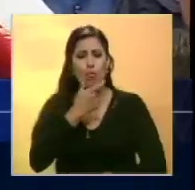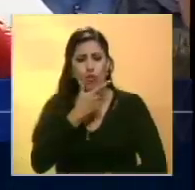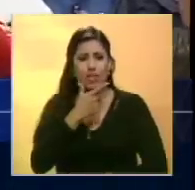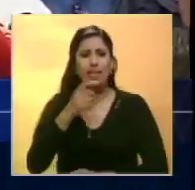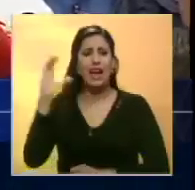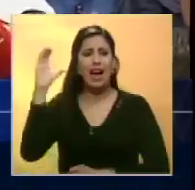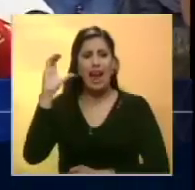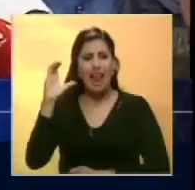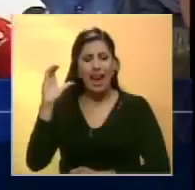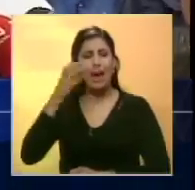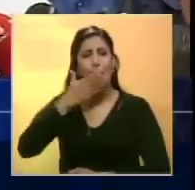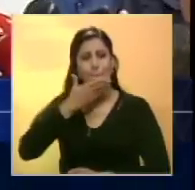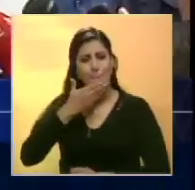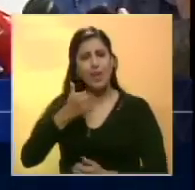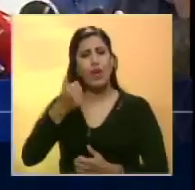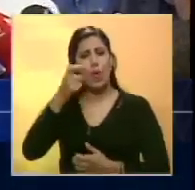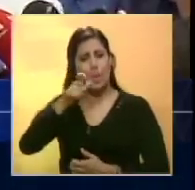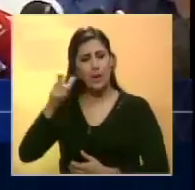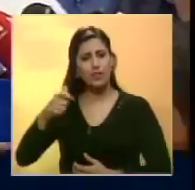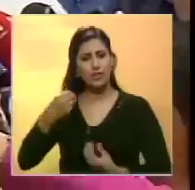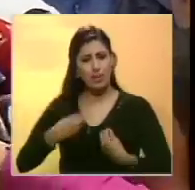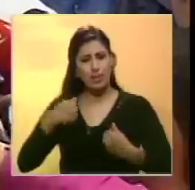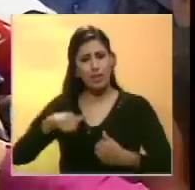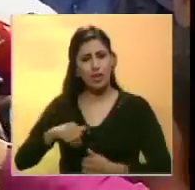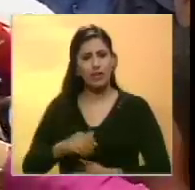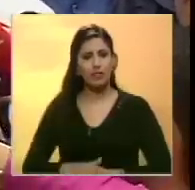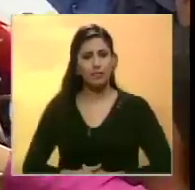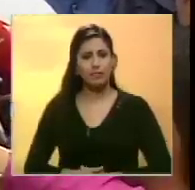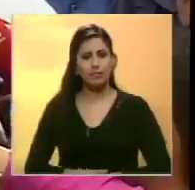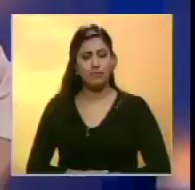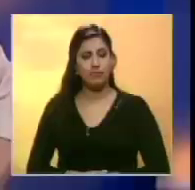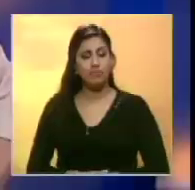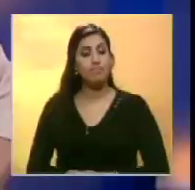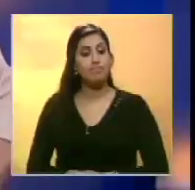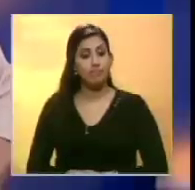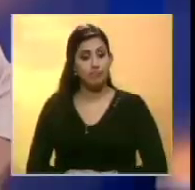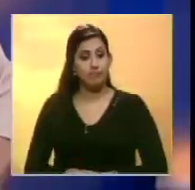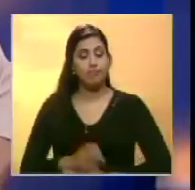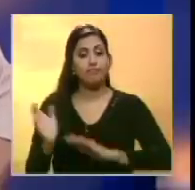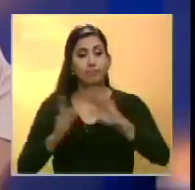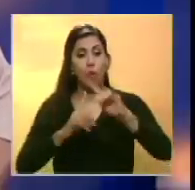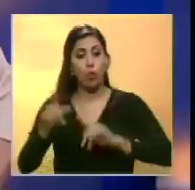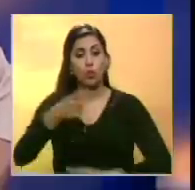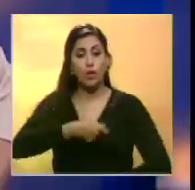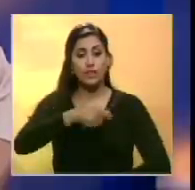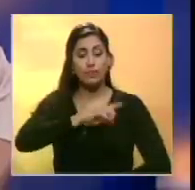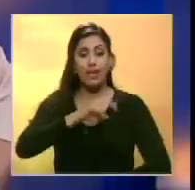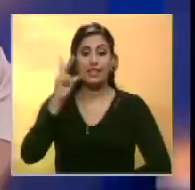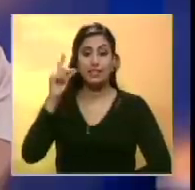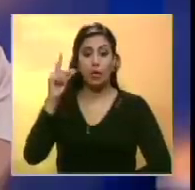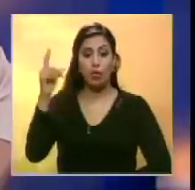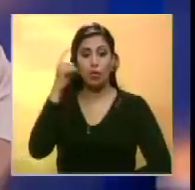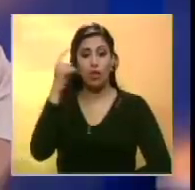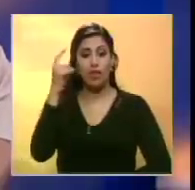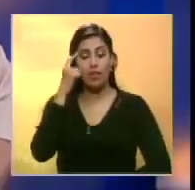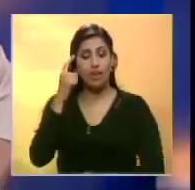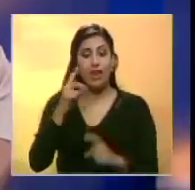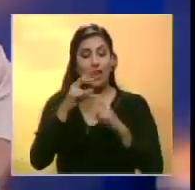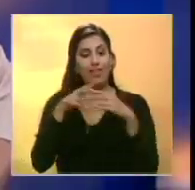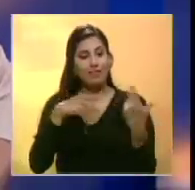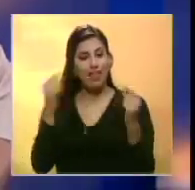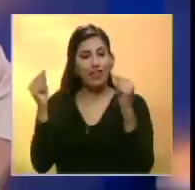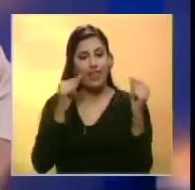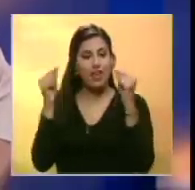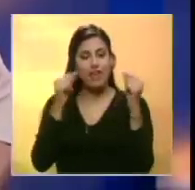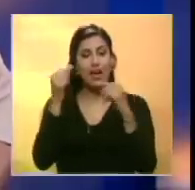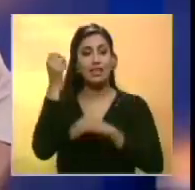la Caracas linda, la Caracas que merecemos los caraqueños. En España, el segundo día del debate de investidura